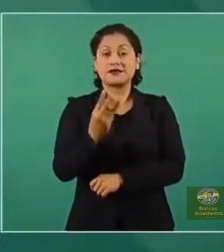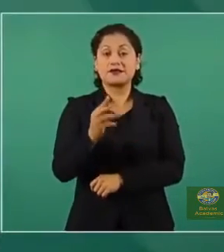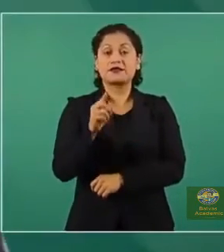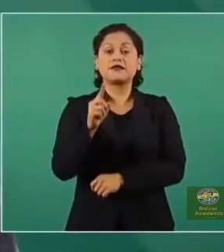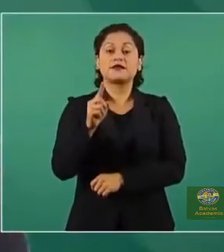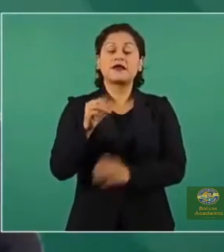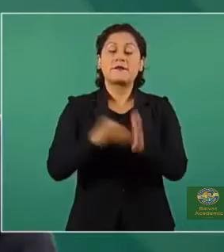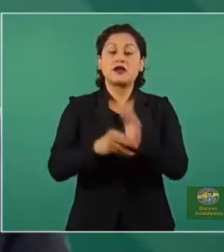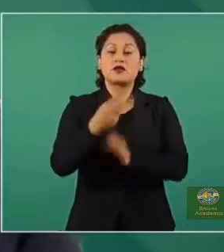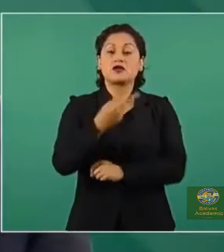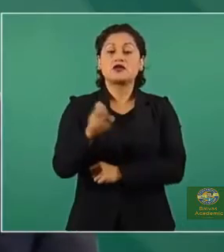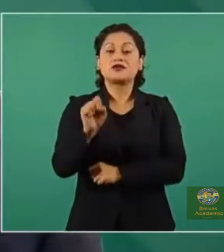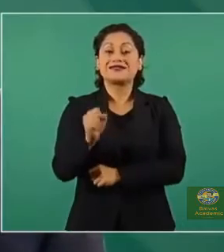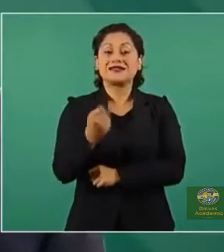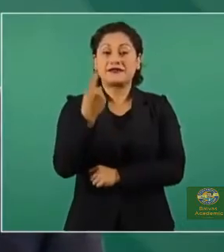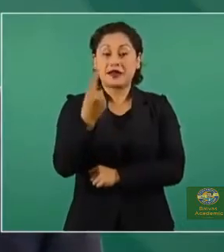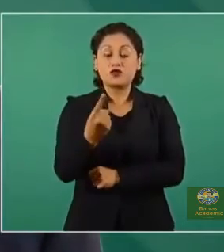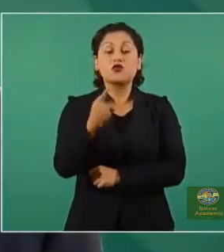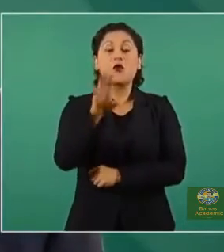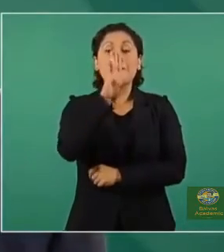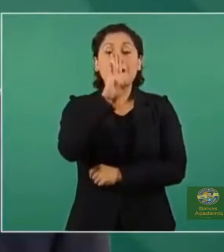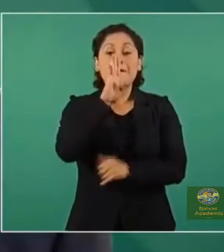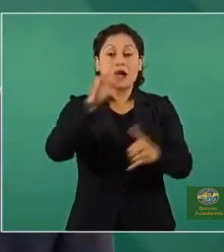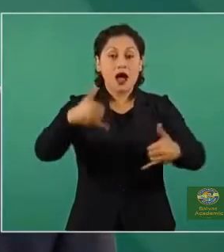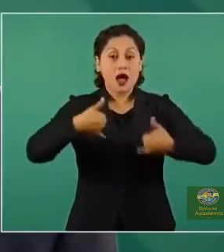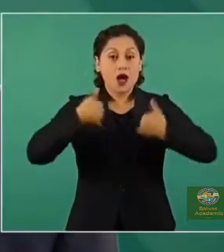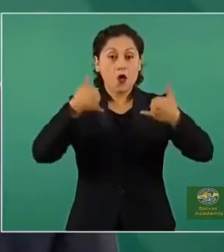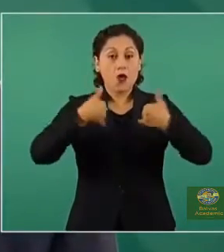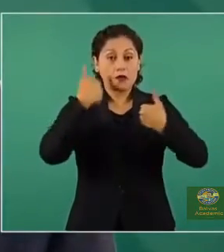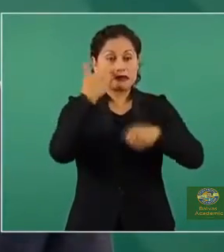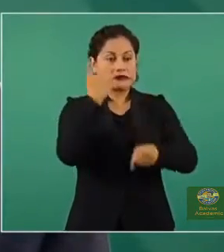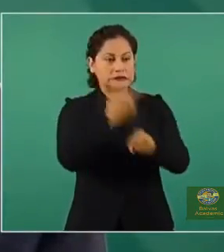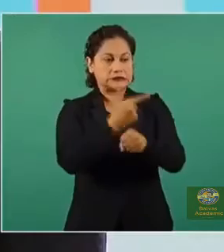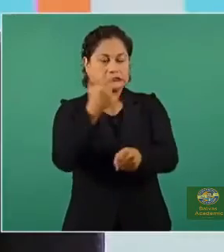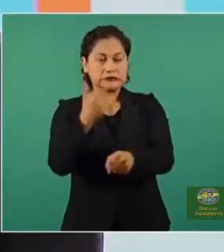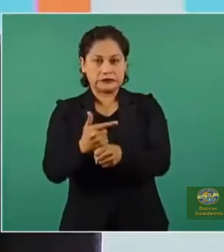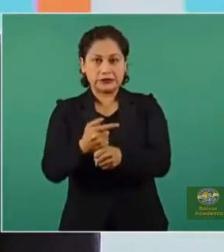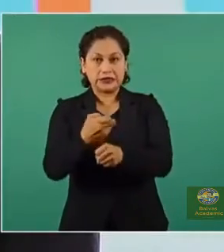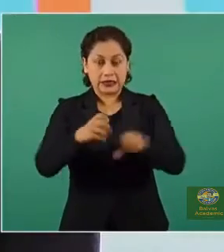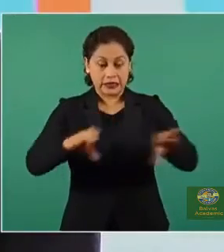373.661 nacimientos de madres adolescentes, de las cuales